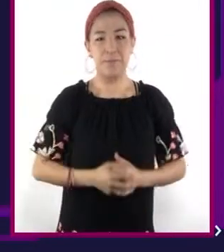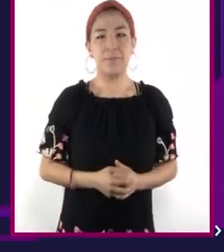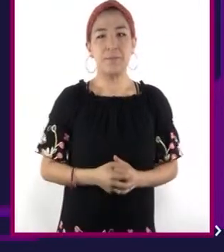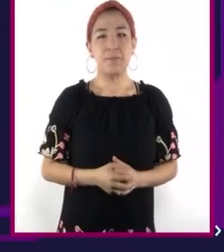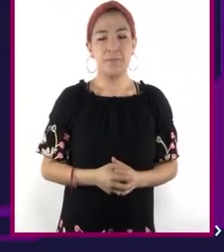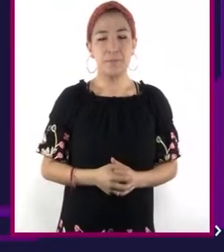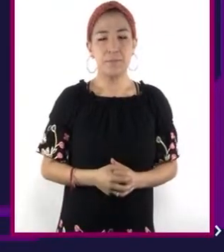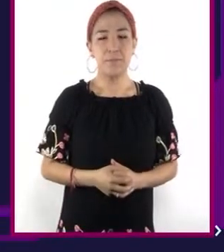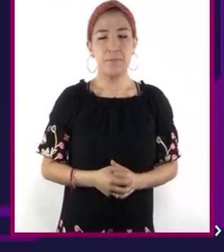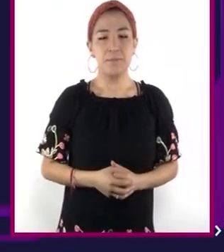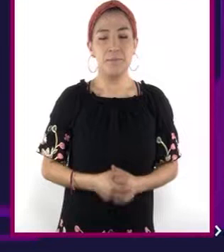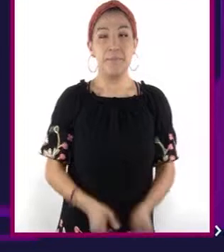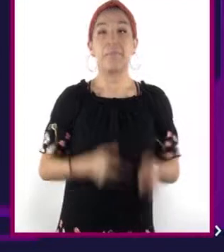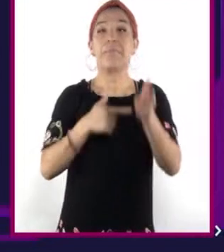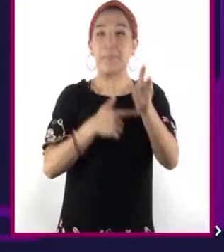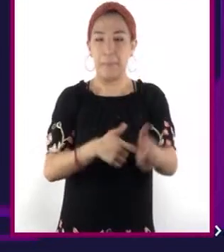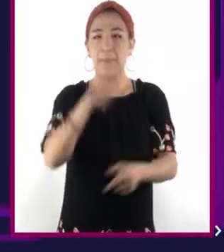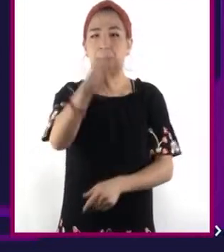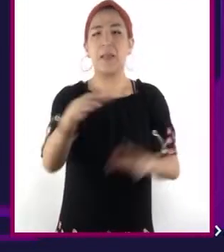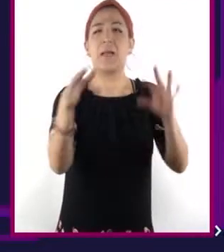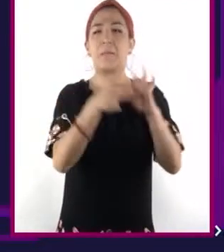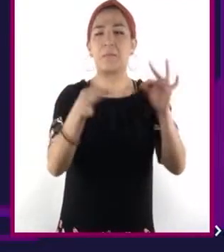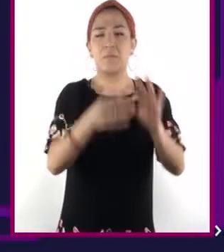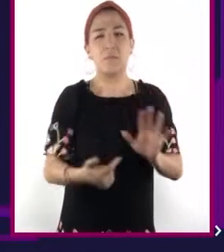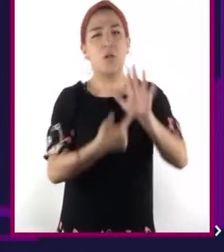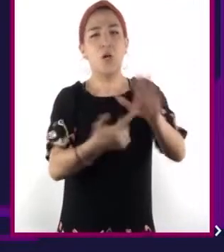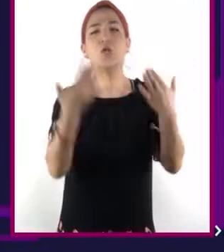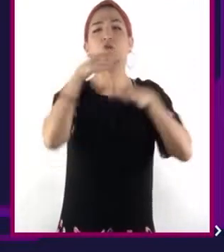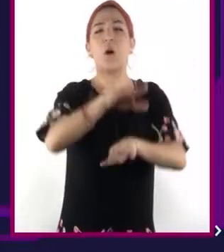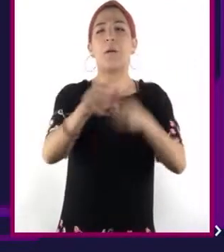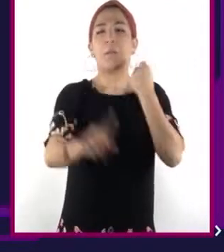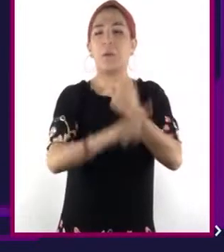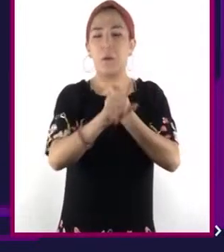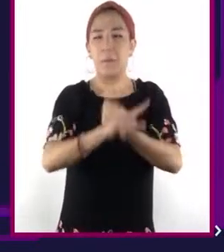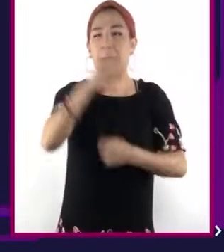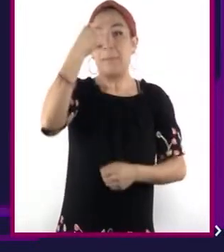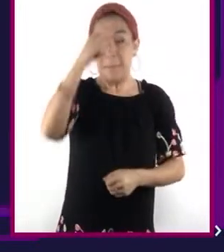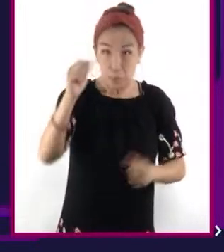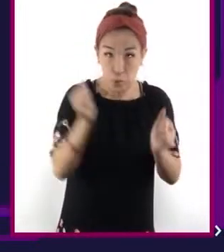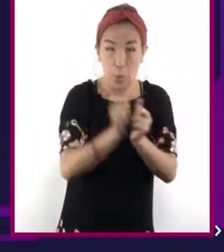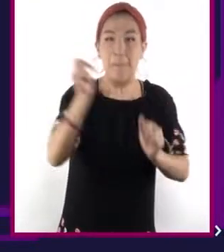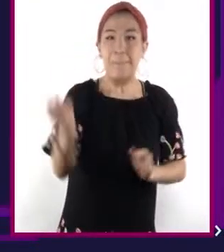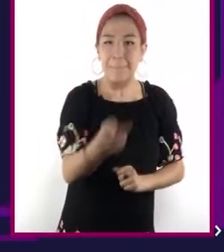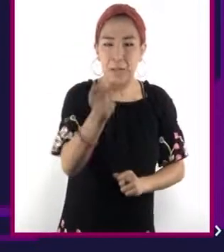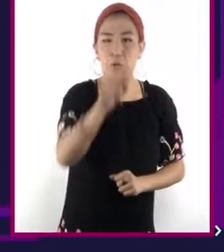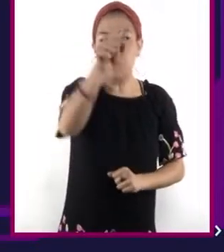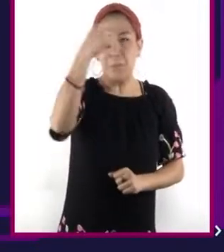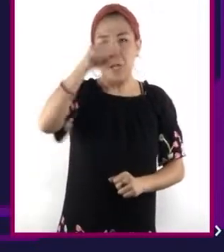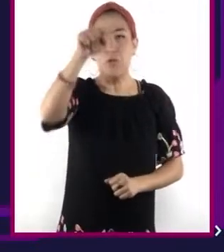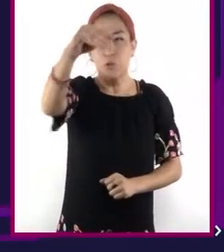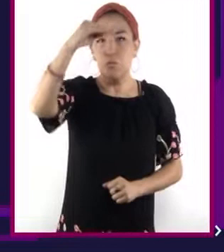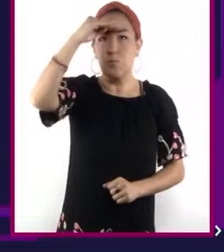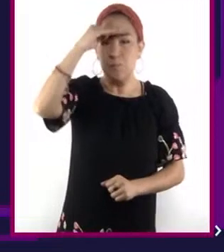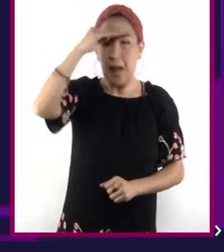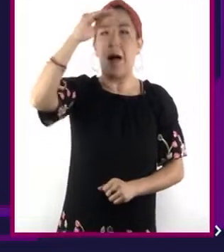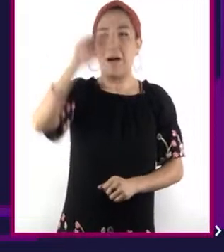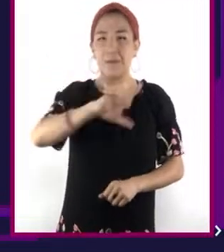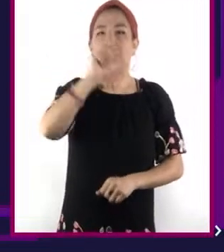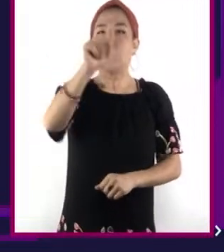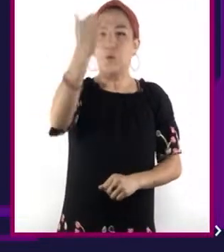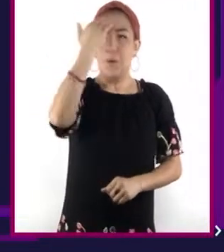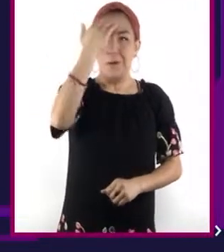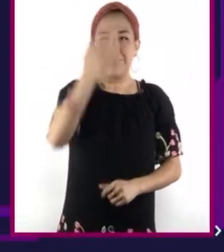A continuación, se plantearán problemas y preguntas de reflexión para que conozcan su progreso en